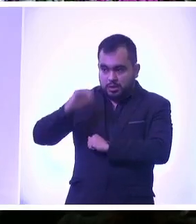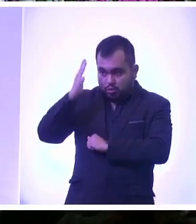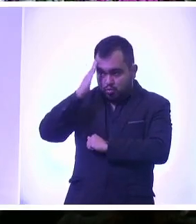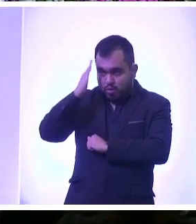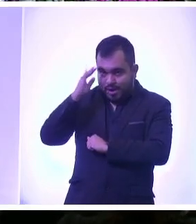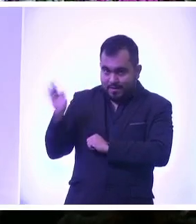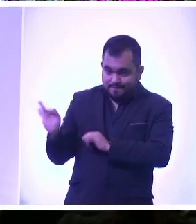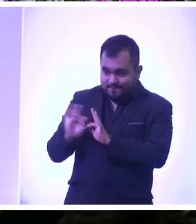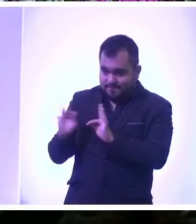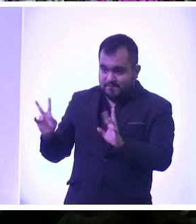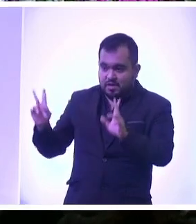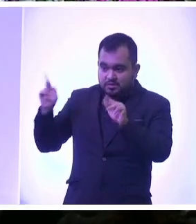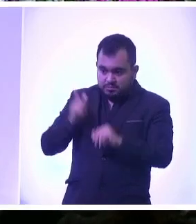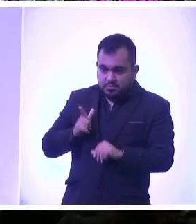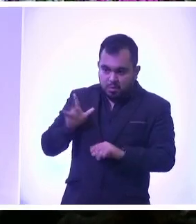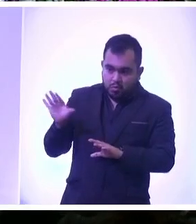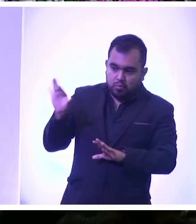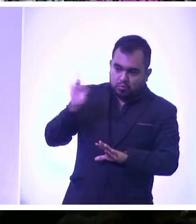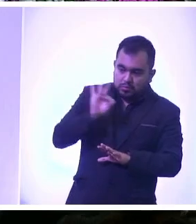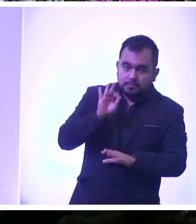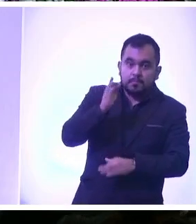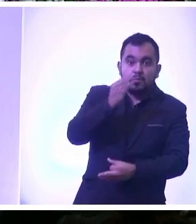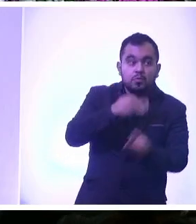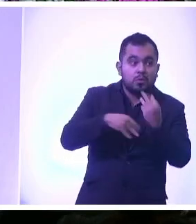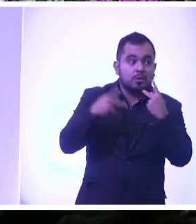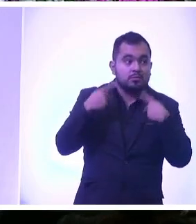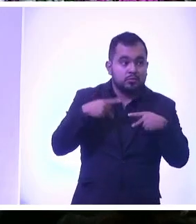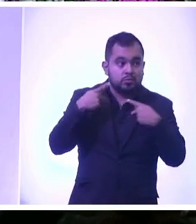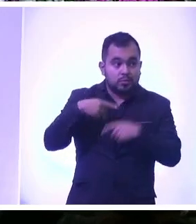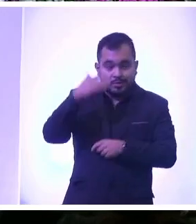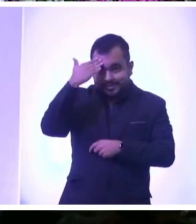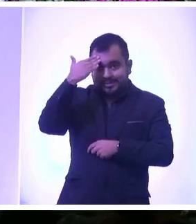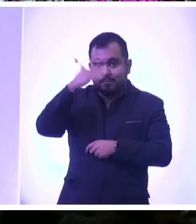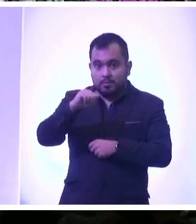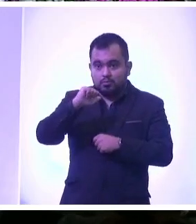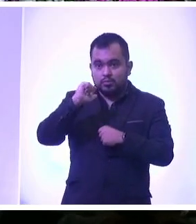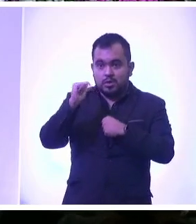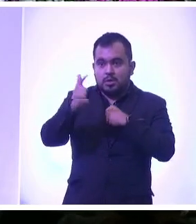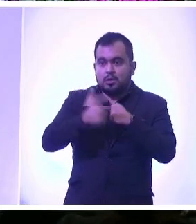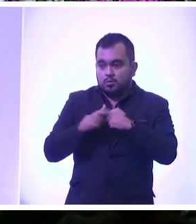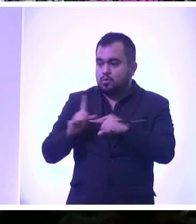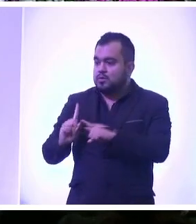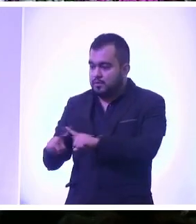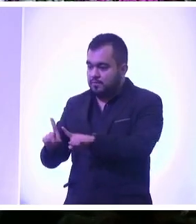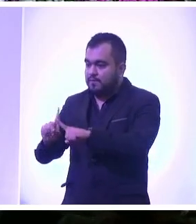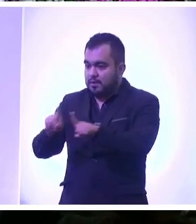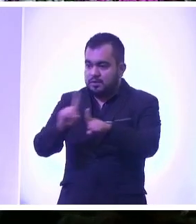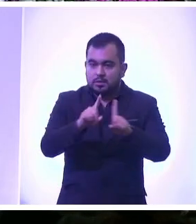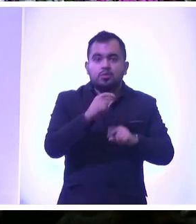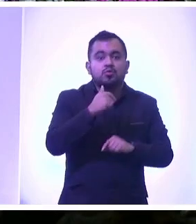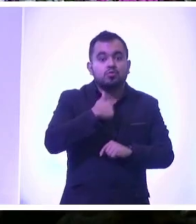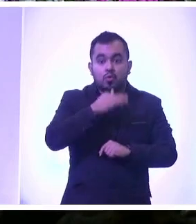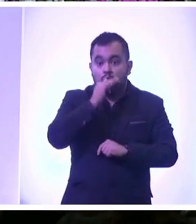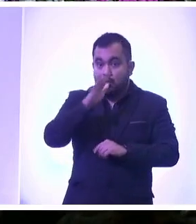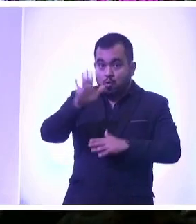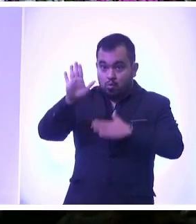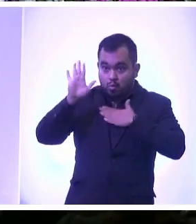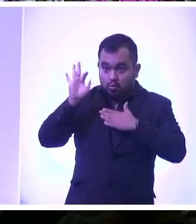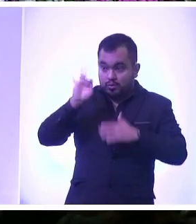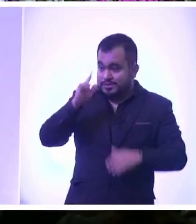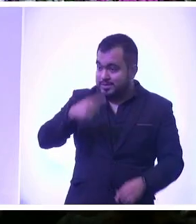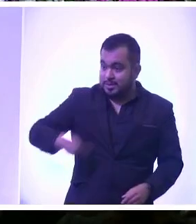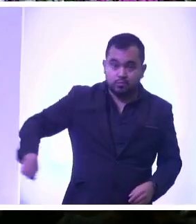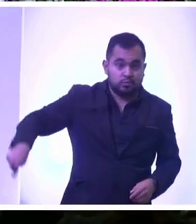me gustó mucho dijo todas las personas sabemos Cos algo sabemos cosas diferentes yo les juro que si ustedes cualquiera de